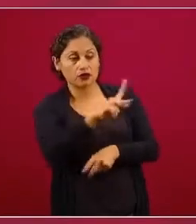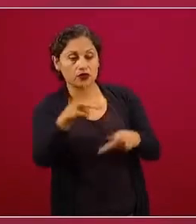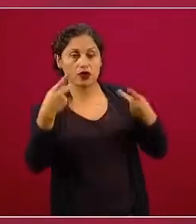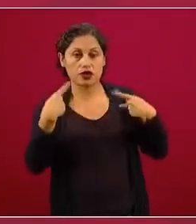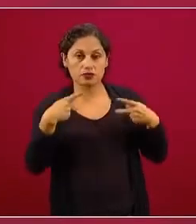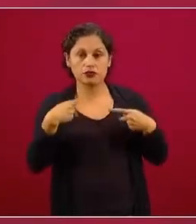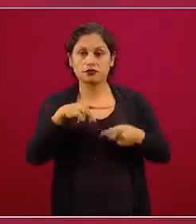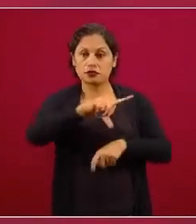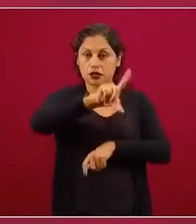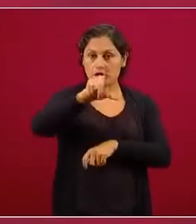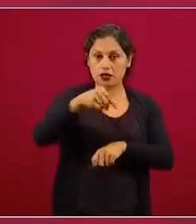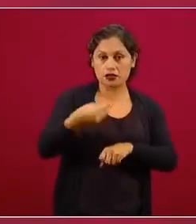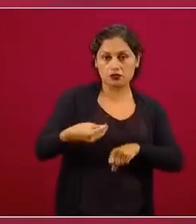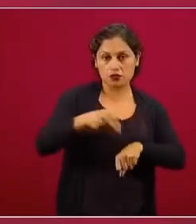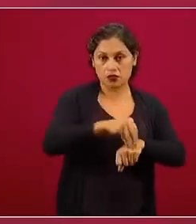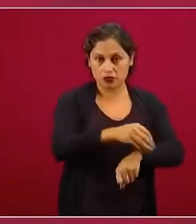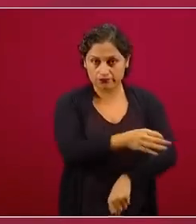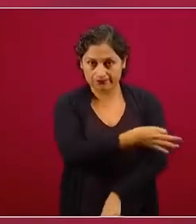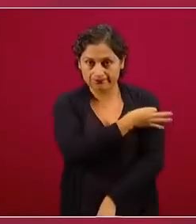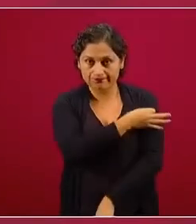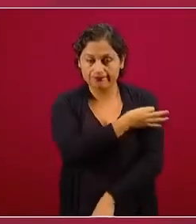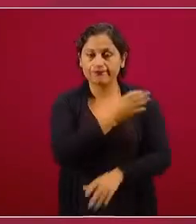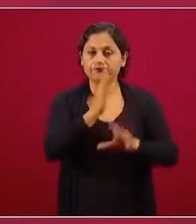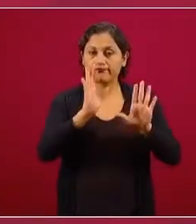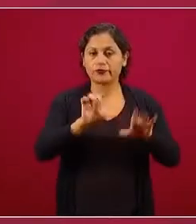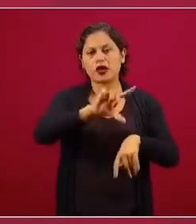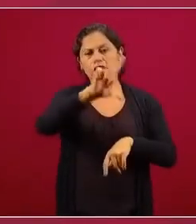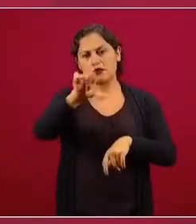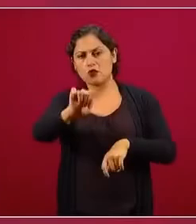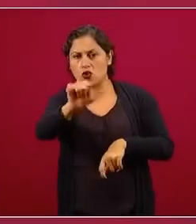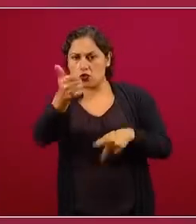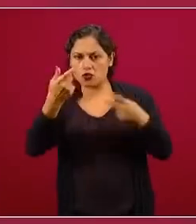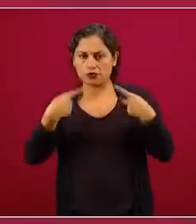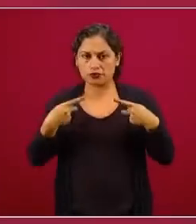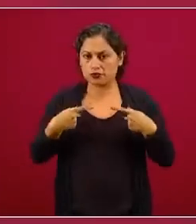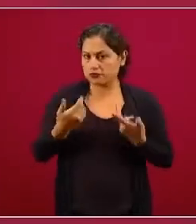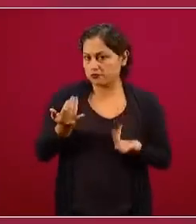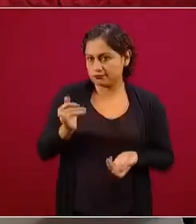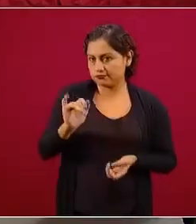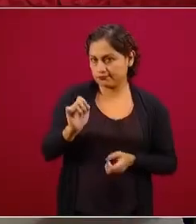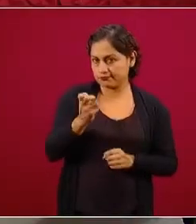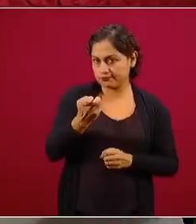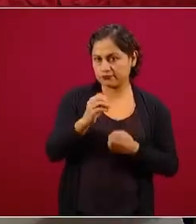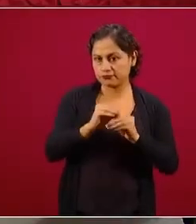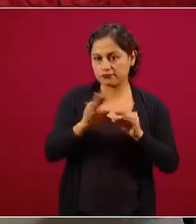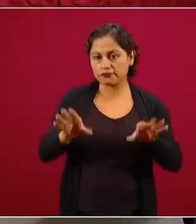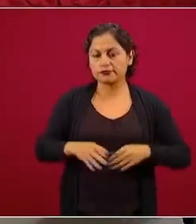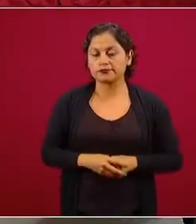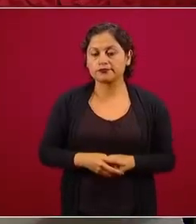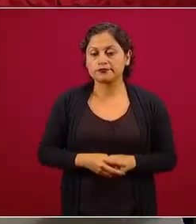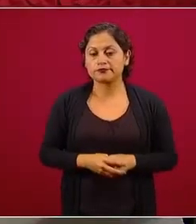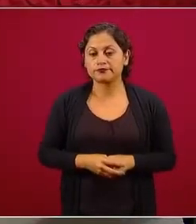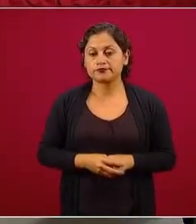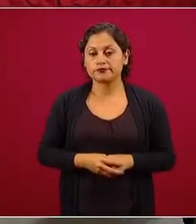su momento se la puedan recibir más personas, ¿no? Esa sería la respuesta. Por favor.